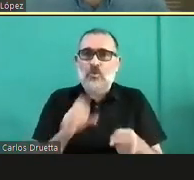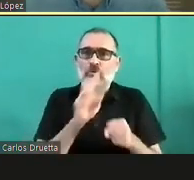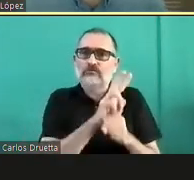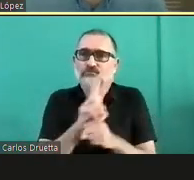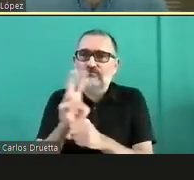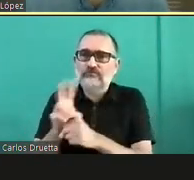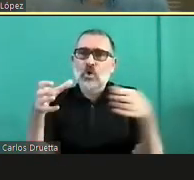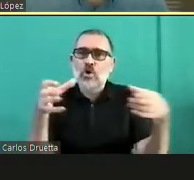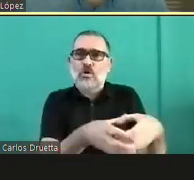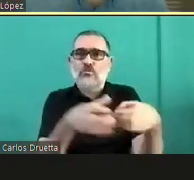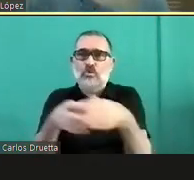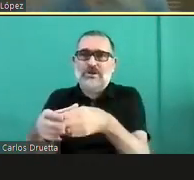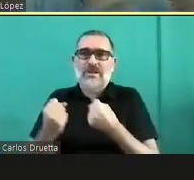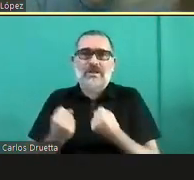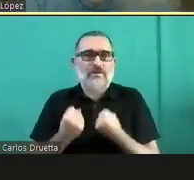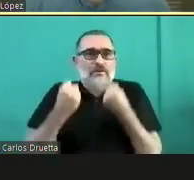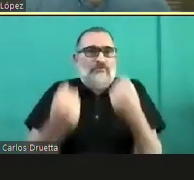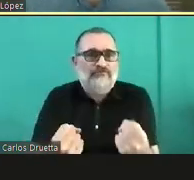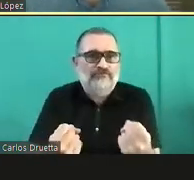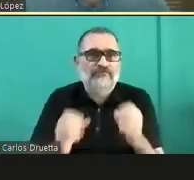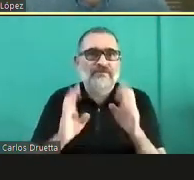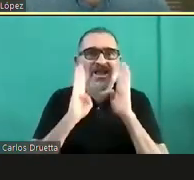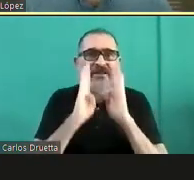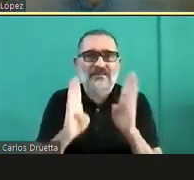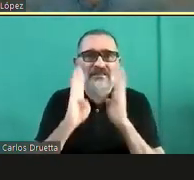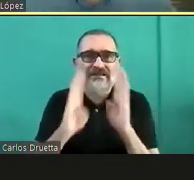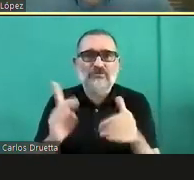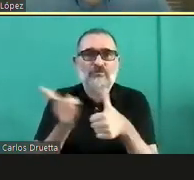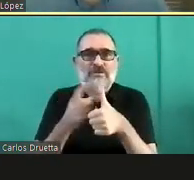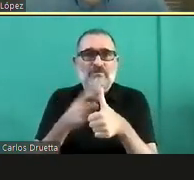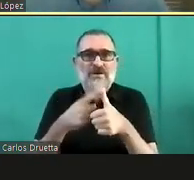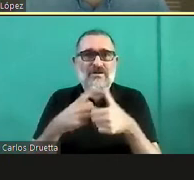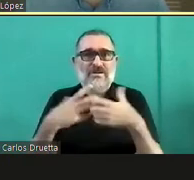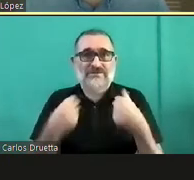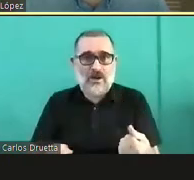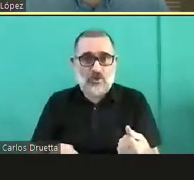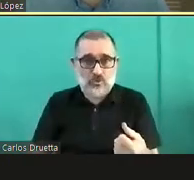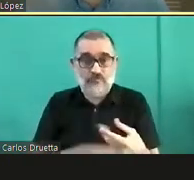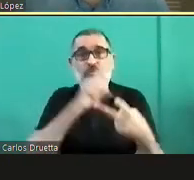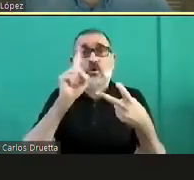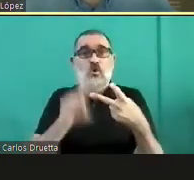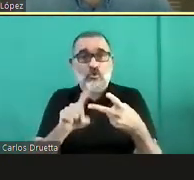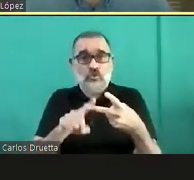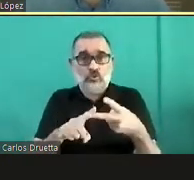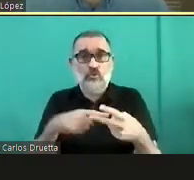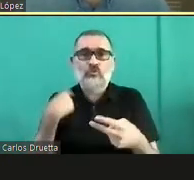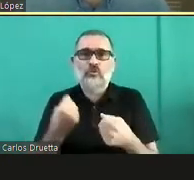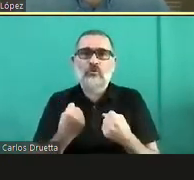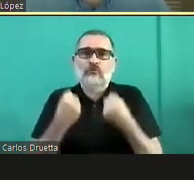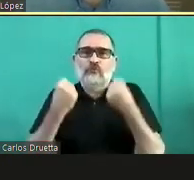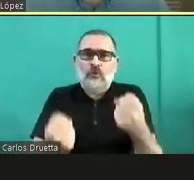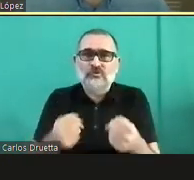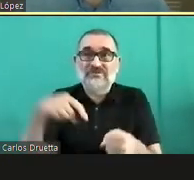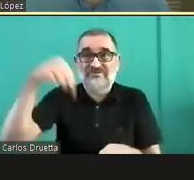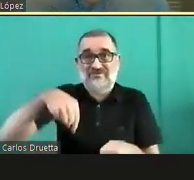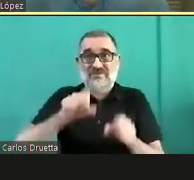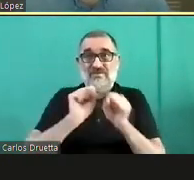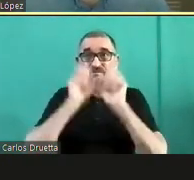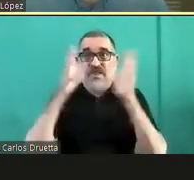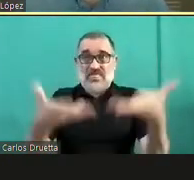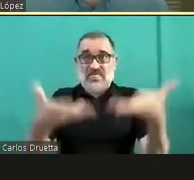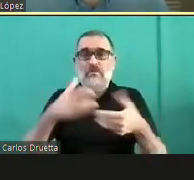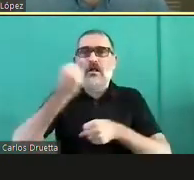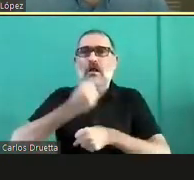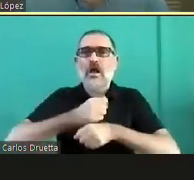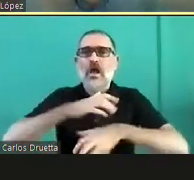públicos el link se lista y para una gran población no derechohabiente con un una dice una gran